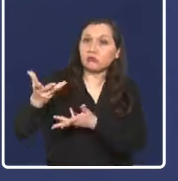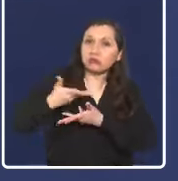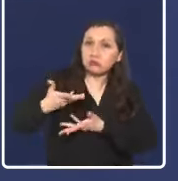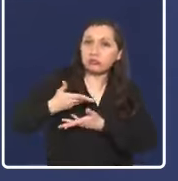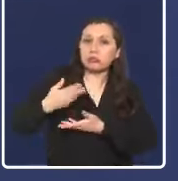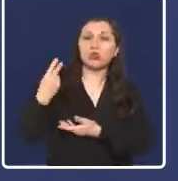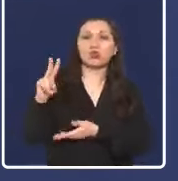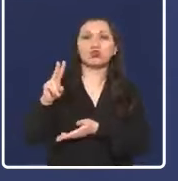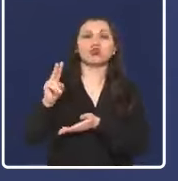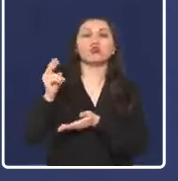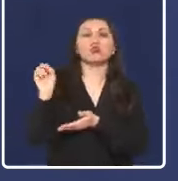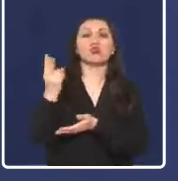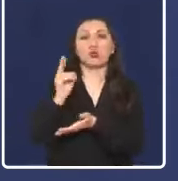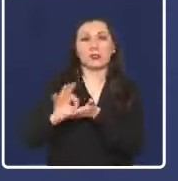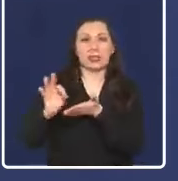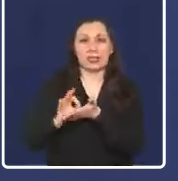contó